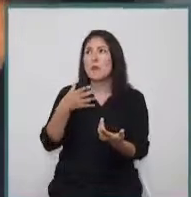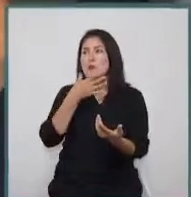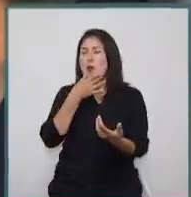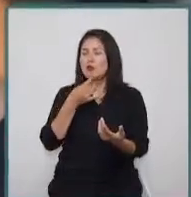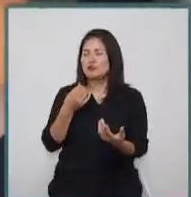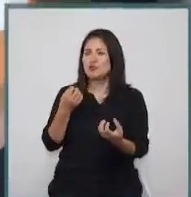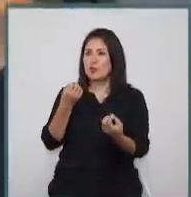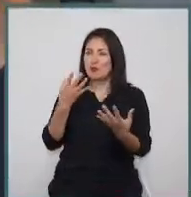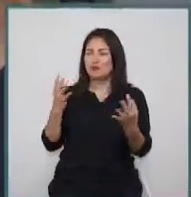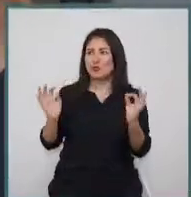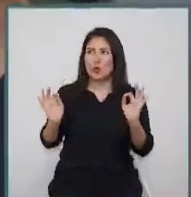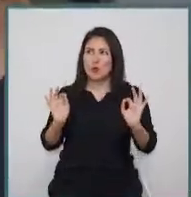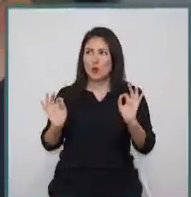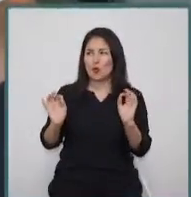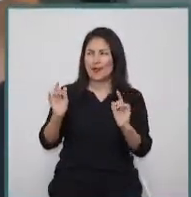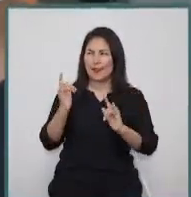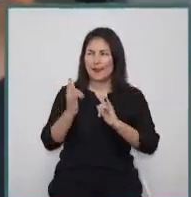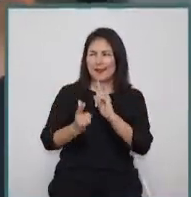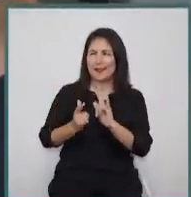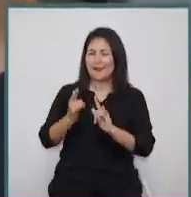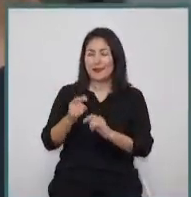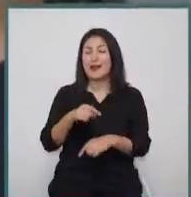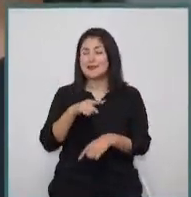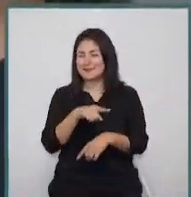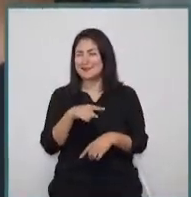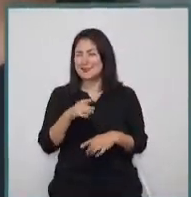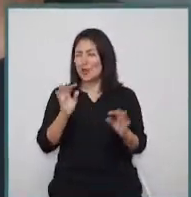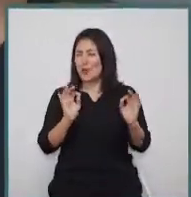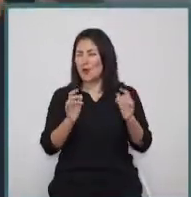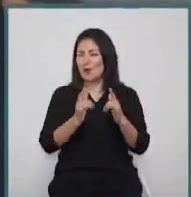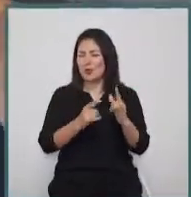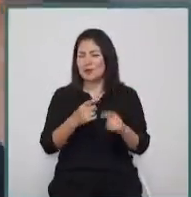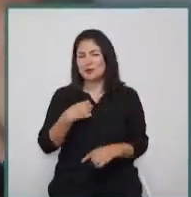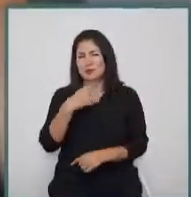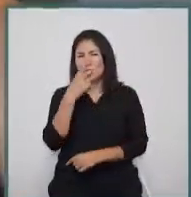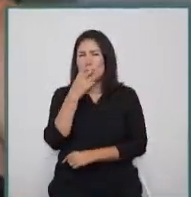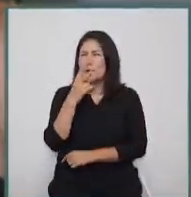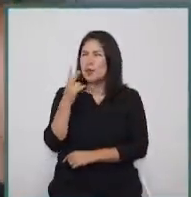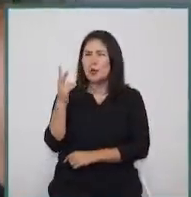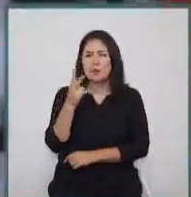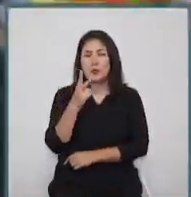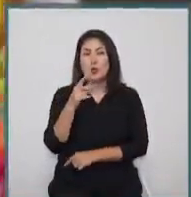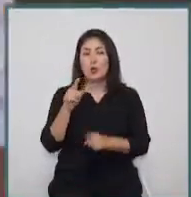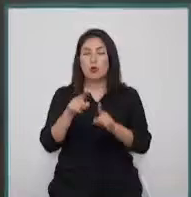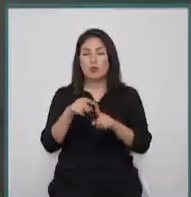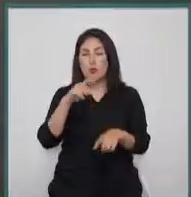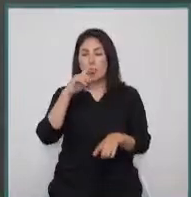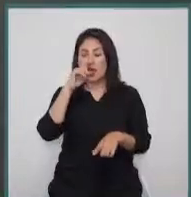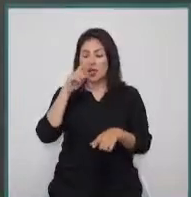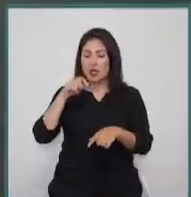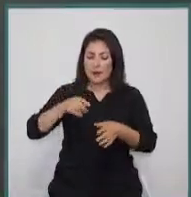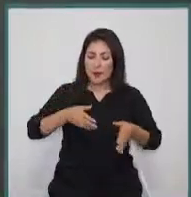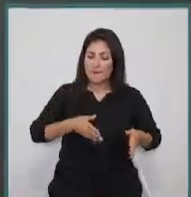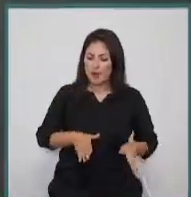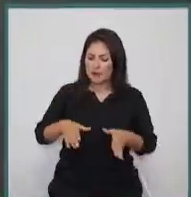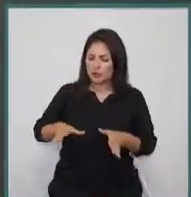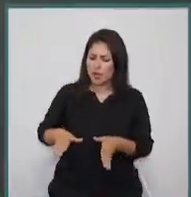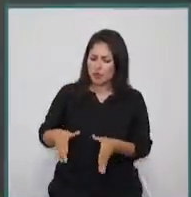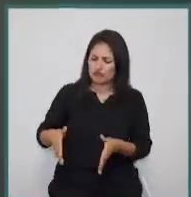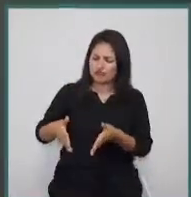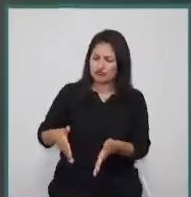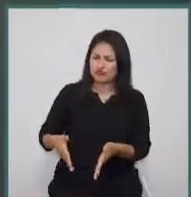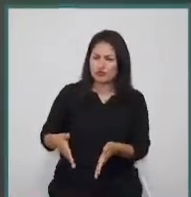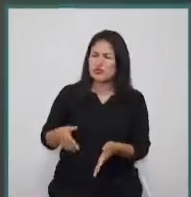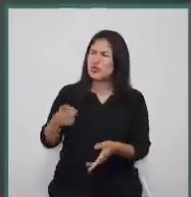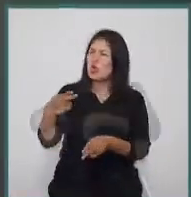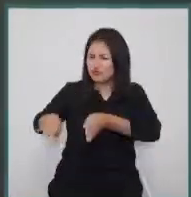bailando hasta el día de hoy? Por el carisma que tienes y el coqueteo. Sobre todo el coqueteo, ¿no? Siempre a mí me ha parecido sumamente